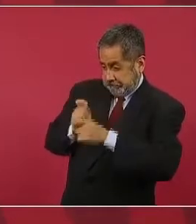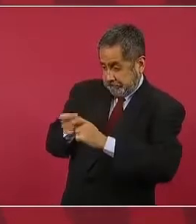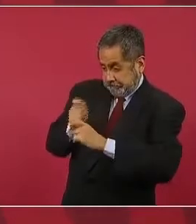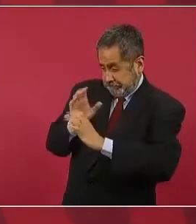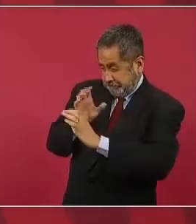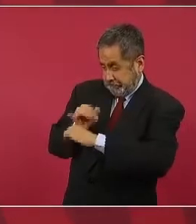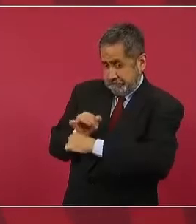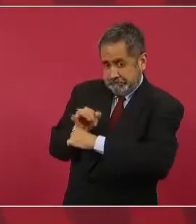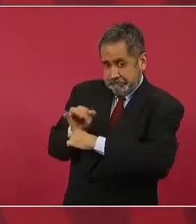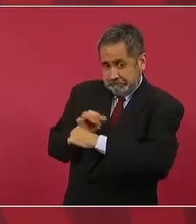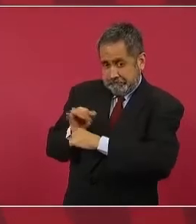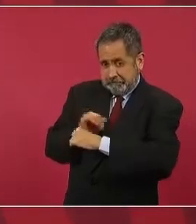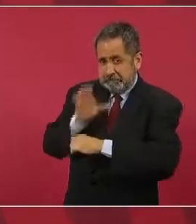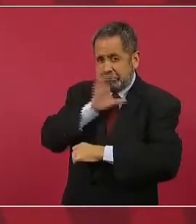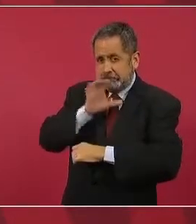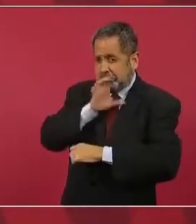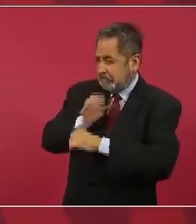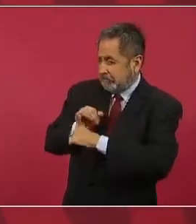que vaya yo